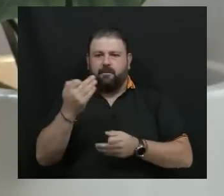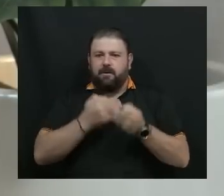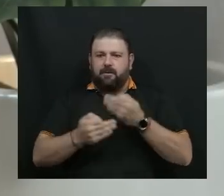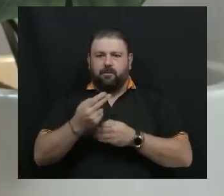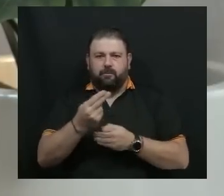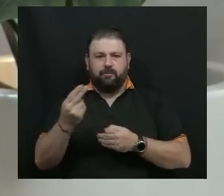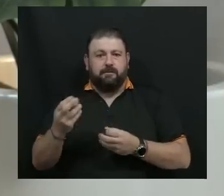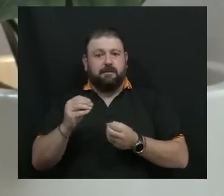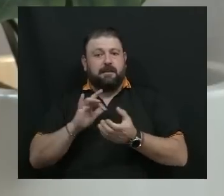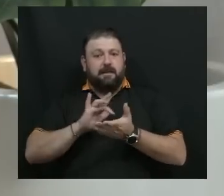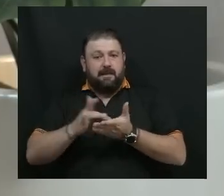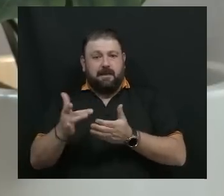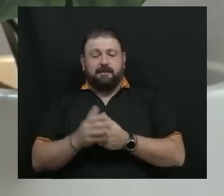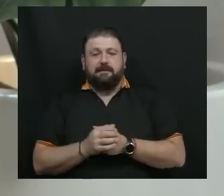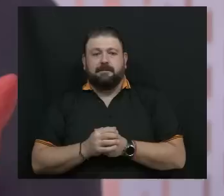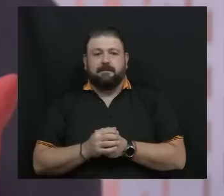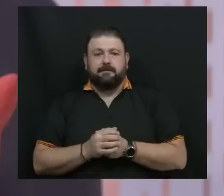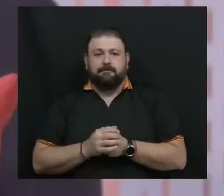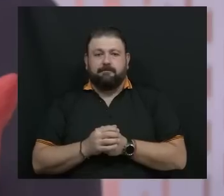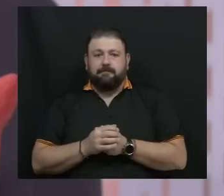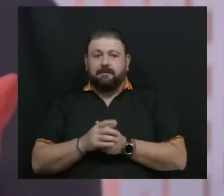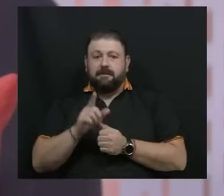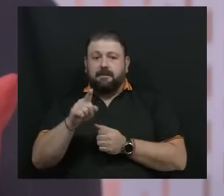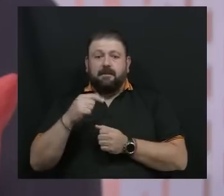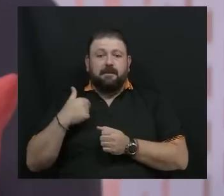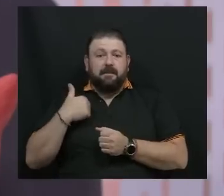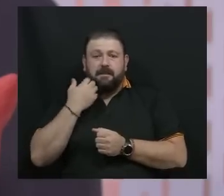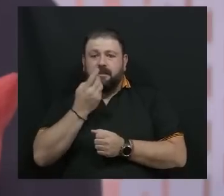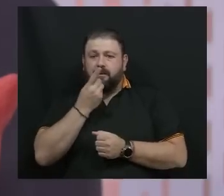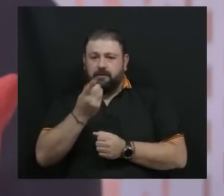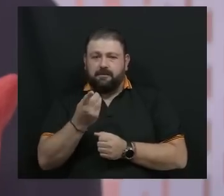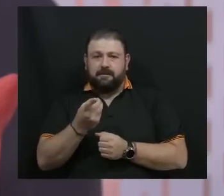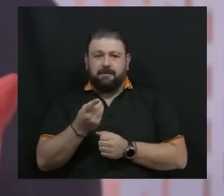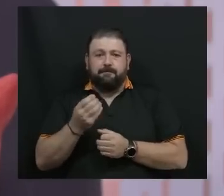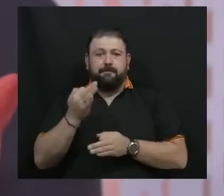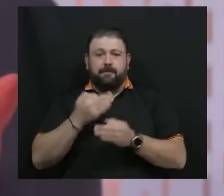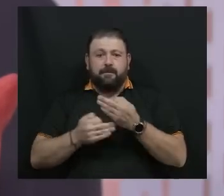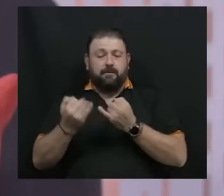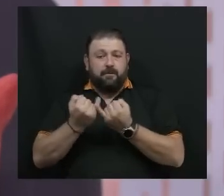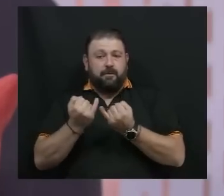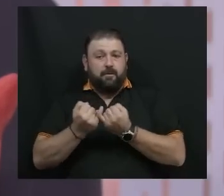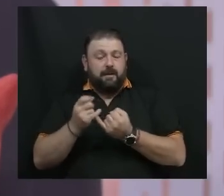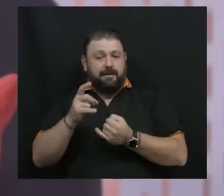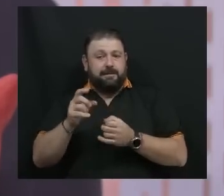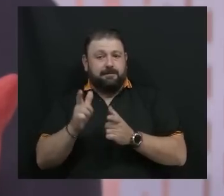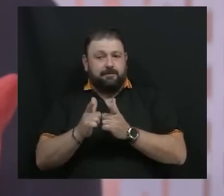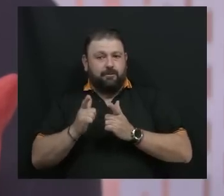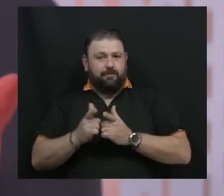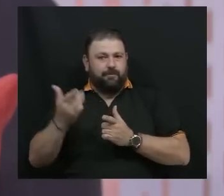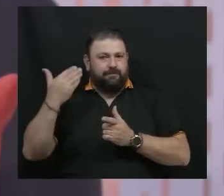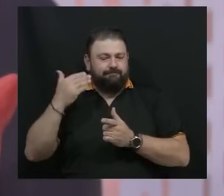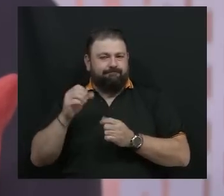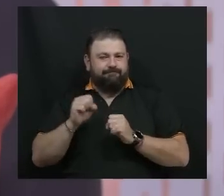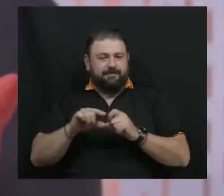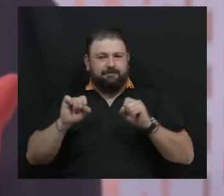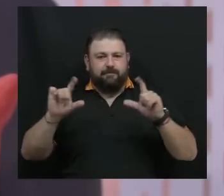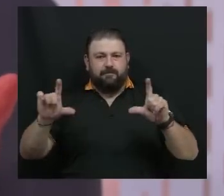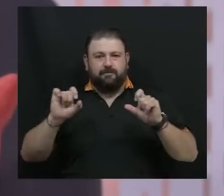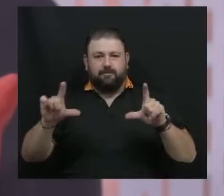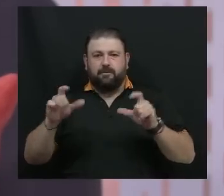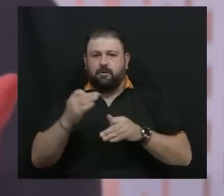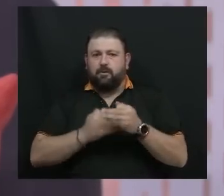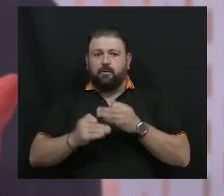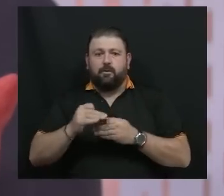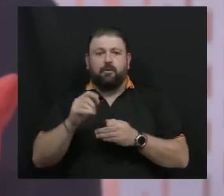Muchas gracias, Servando. Nancy, solo para cerrar, las diapositivas las pasamos por todos los grupos en cuanto fue el anuncio. ¿Qué te parece si la